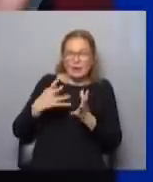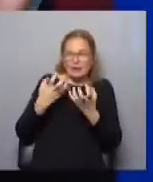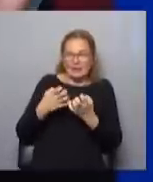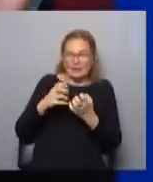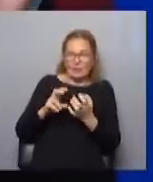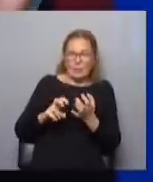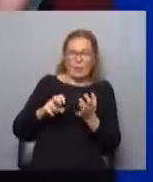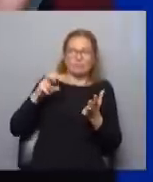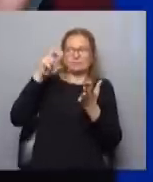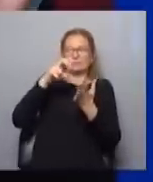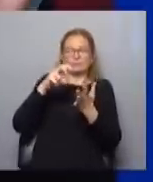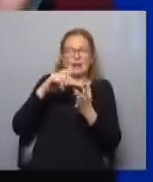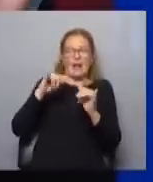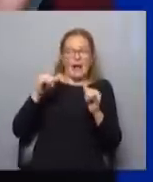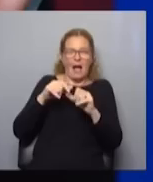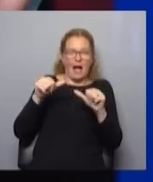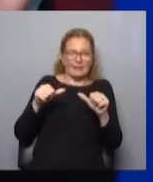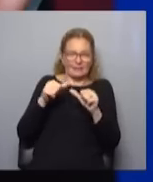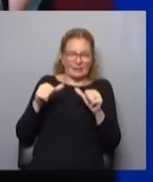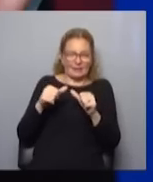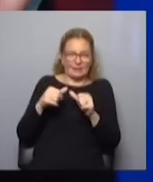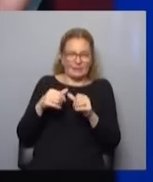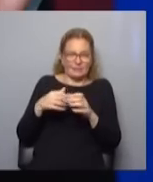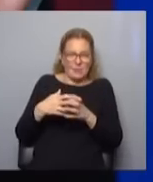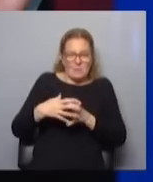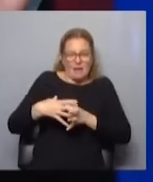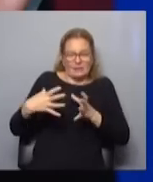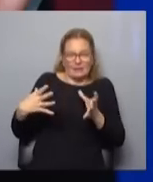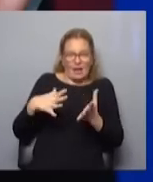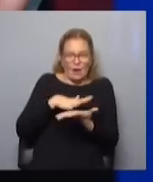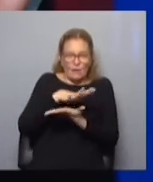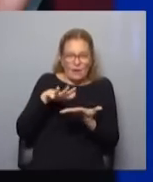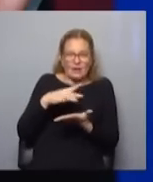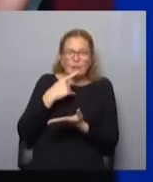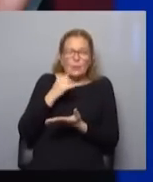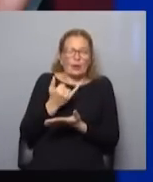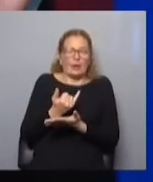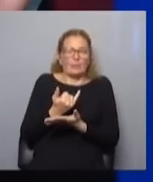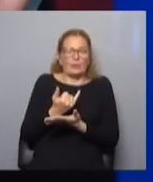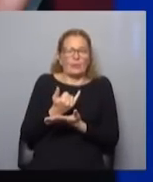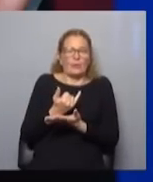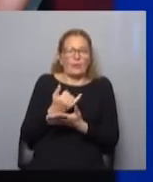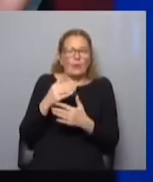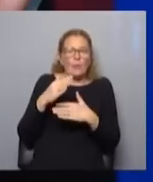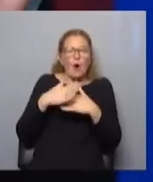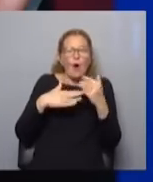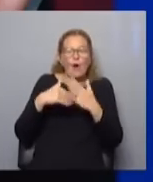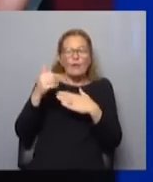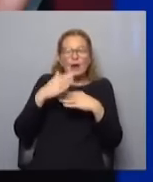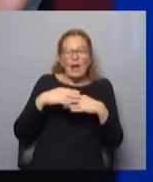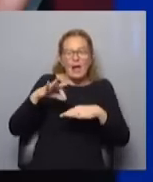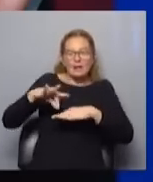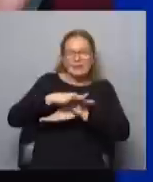por ejemplo consolidaciones barrial es mucho más extendida por ejemplo obra de arquitectura